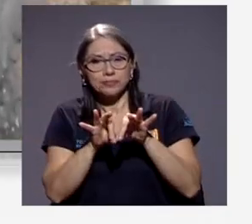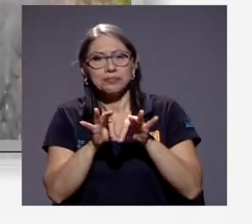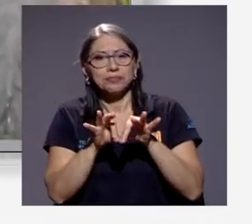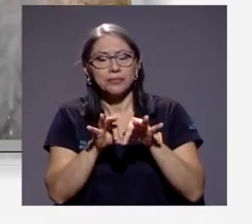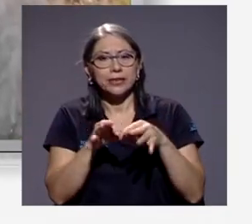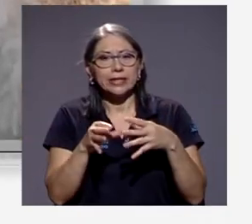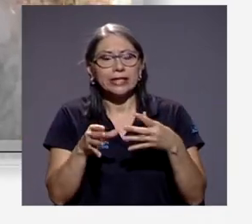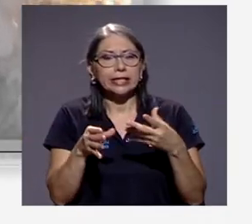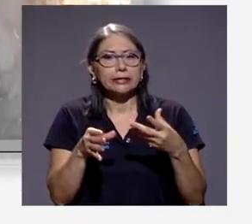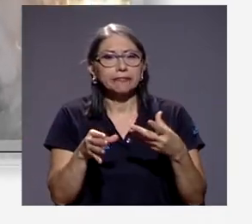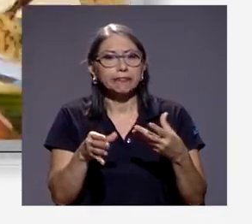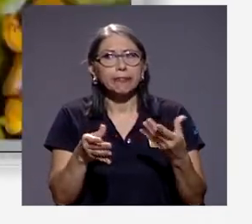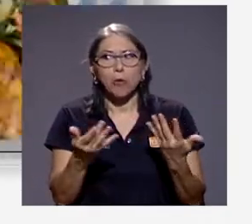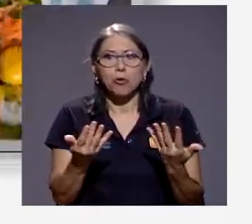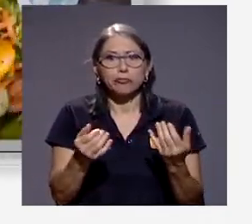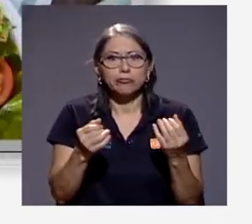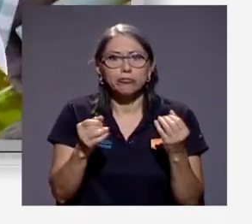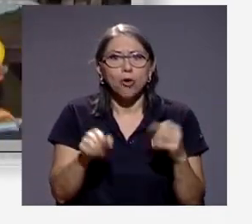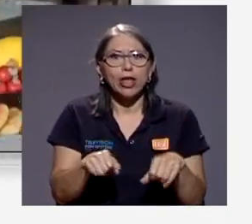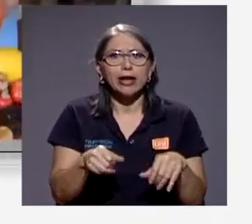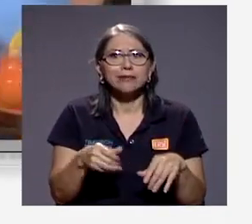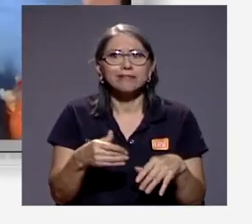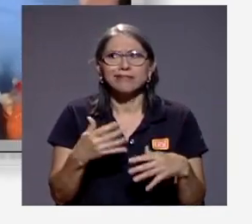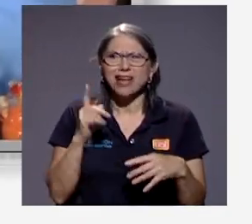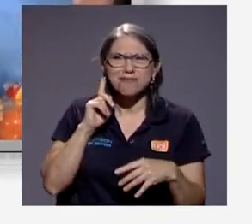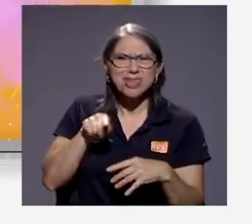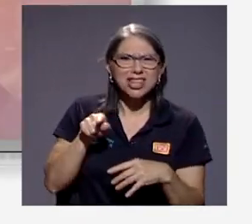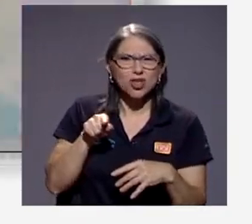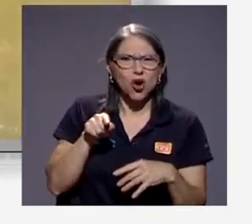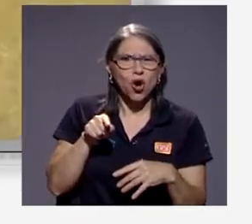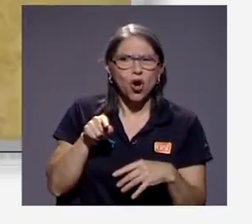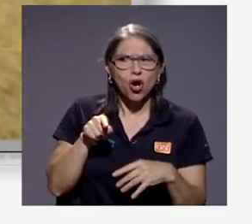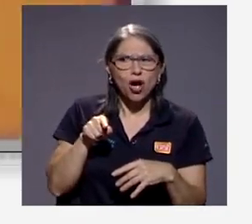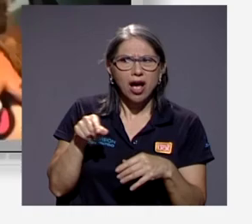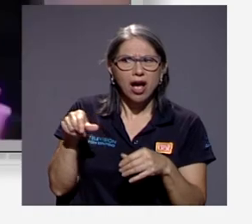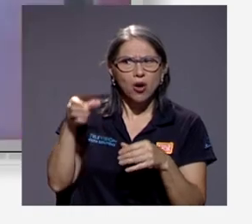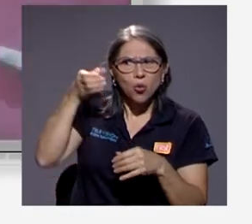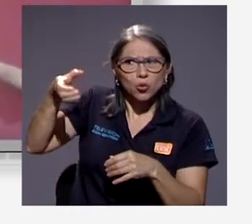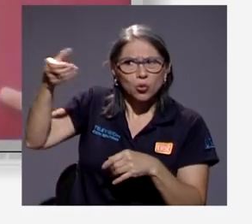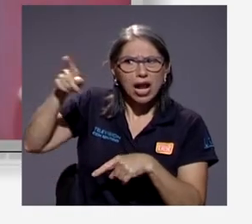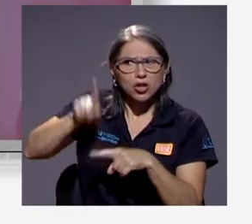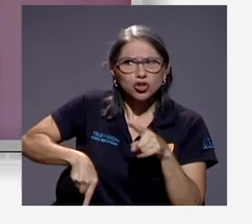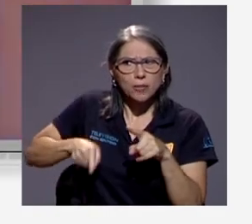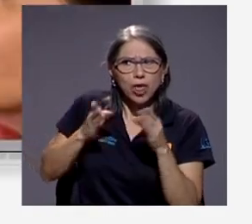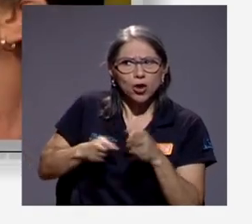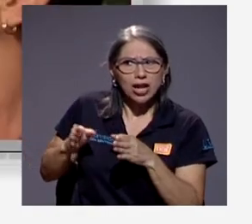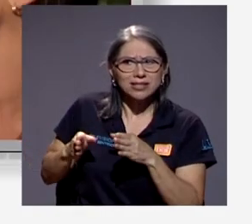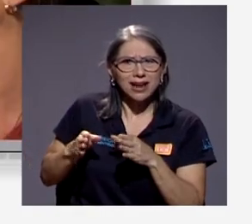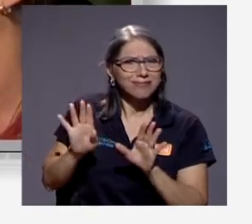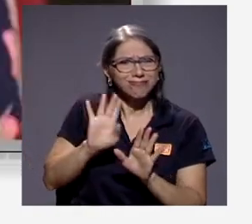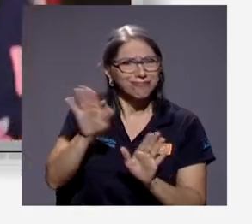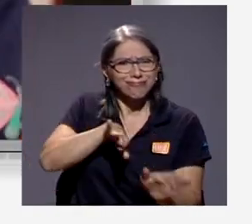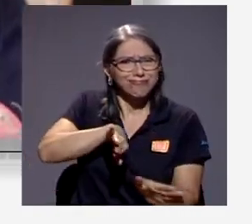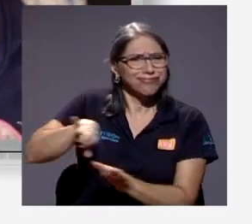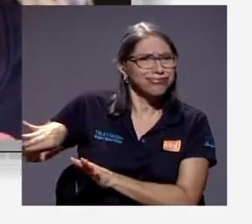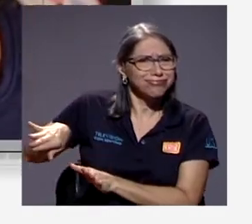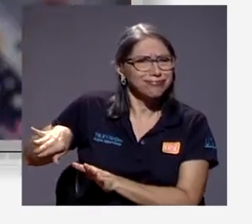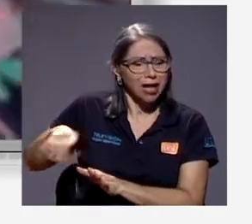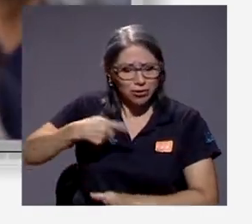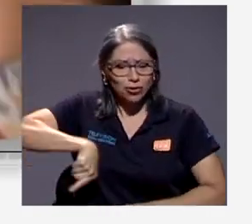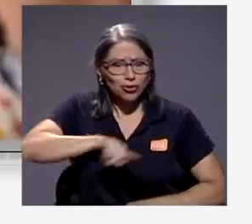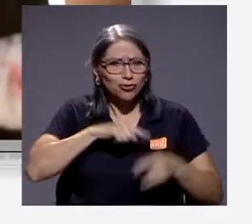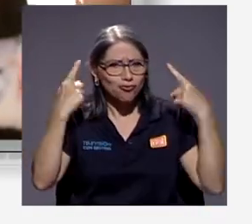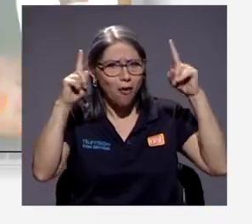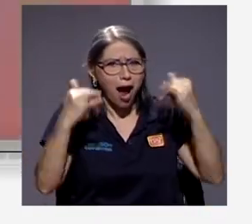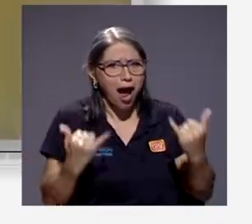también cómo sobrepasar ese mito de que de que el sector cultural no se puede organizar de que no puede trabajar juntos porque lo estamos a